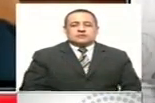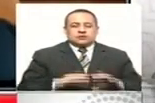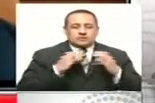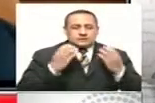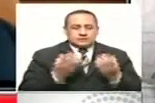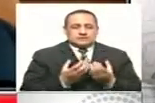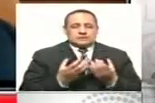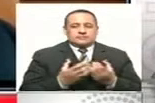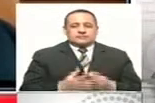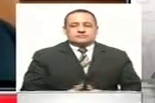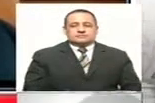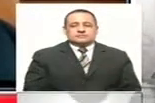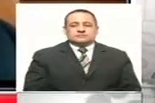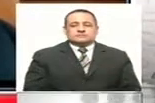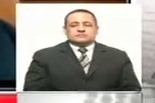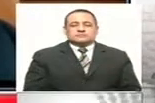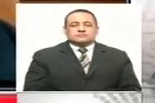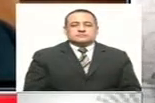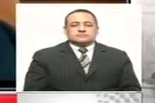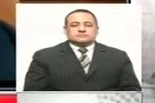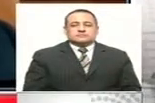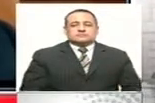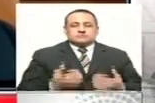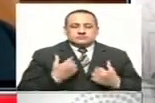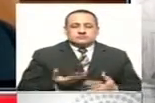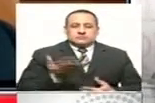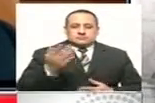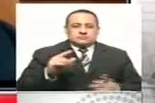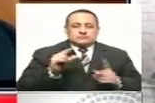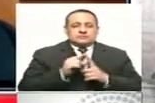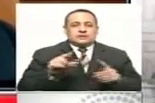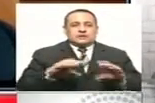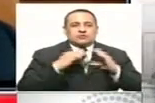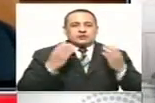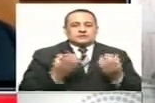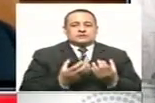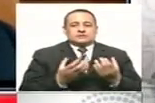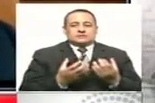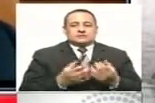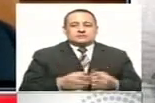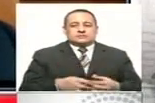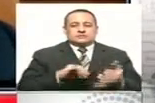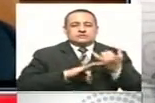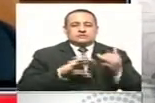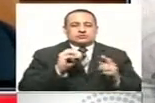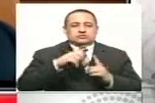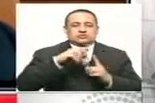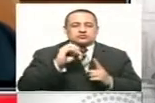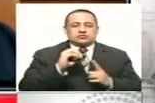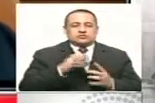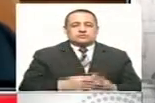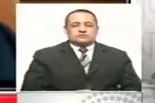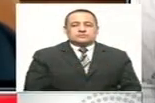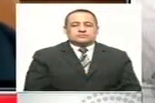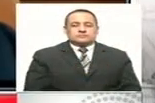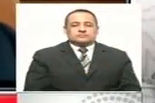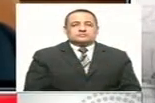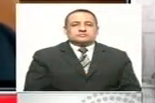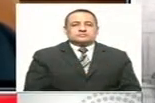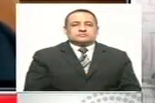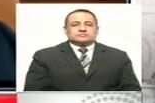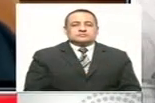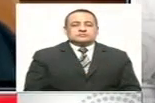señora congresista. Tiene el uso de la palabra el congresista Soto Palacios Wilson.